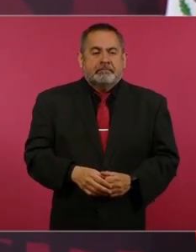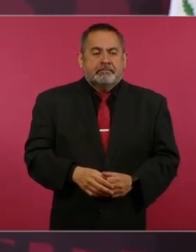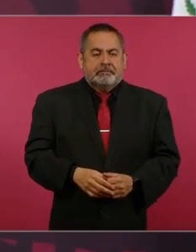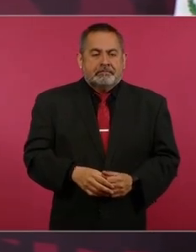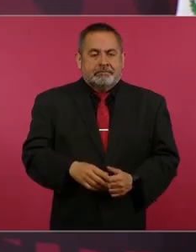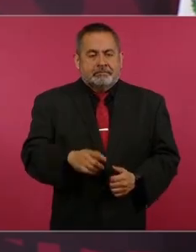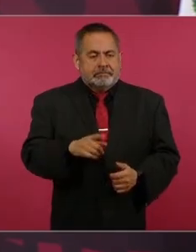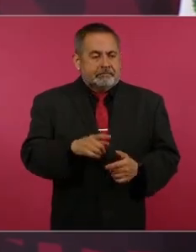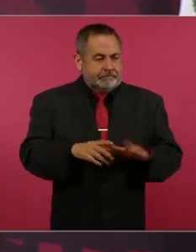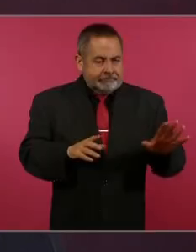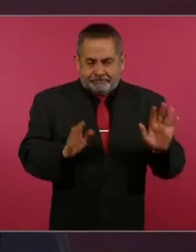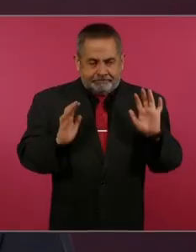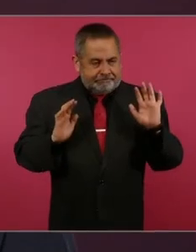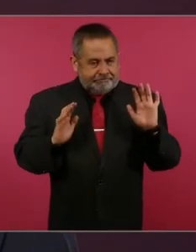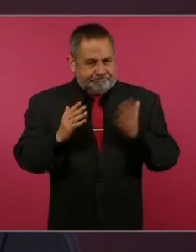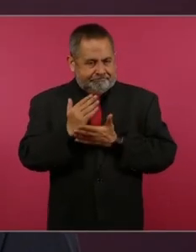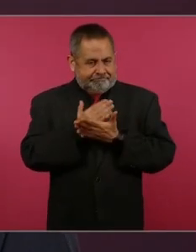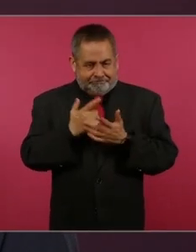defendernos